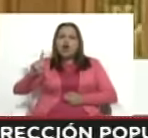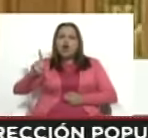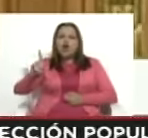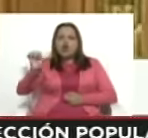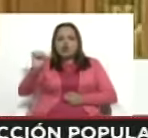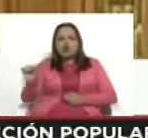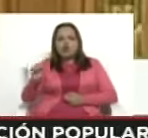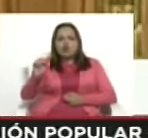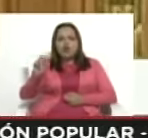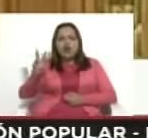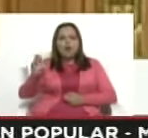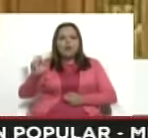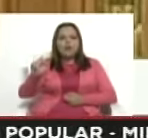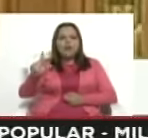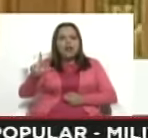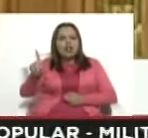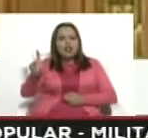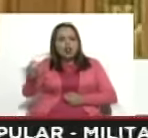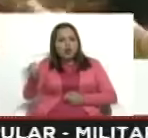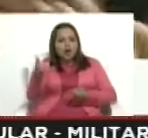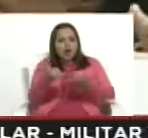un valiente también, Clodosvaldo Rosell.